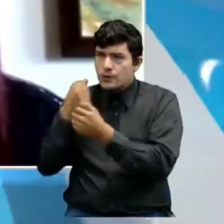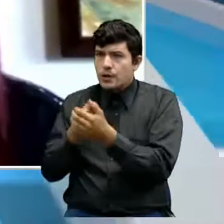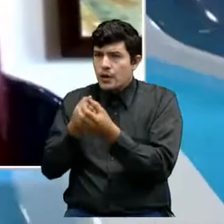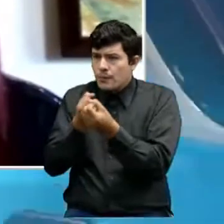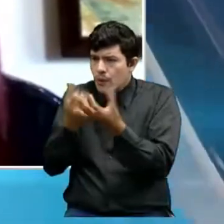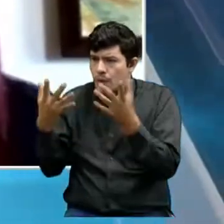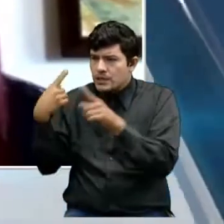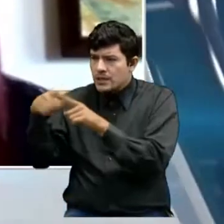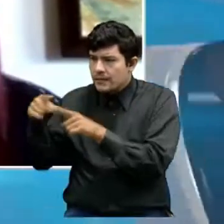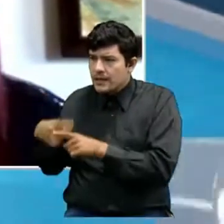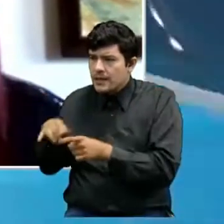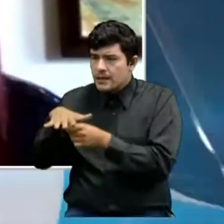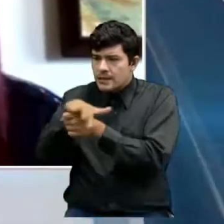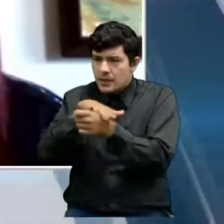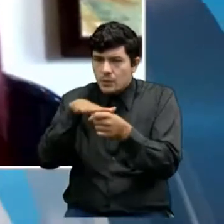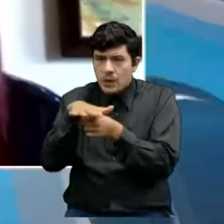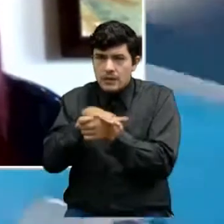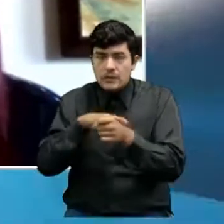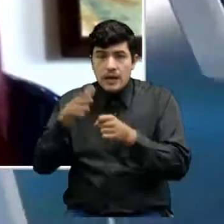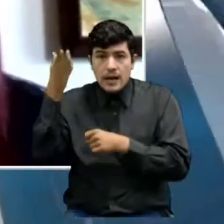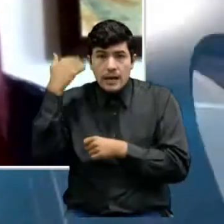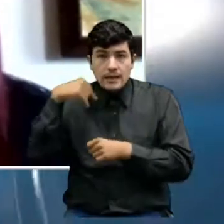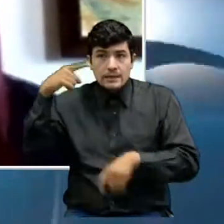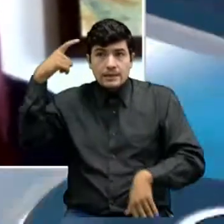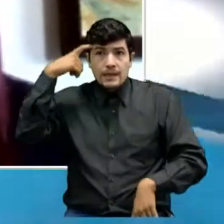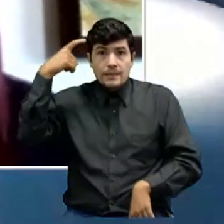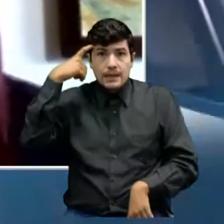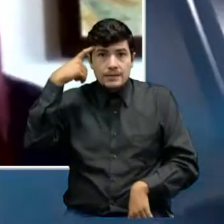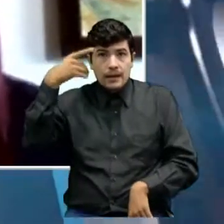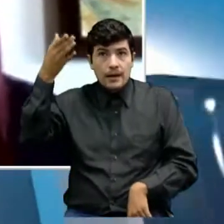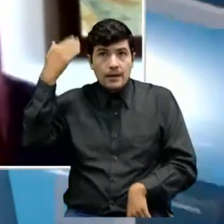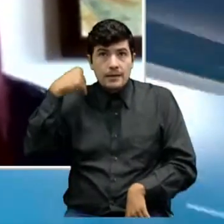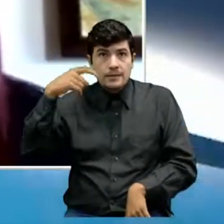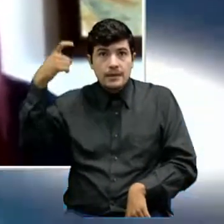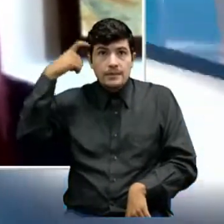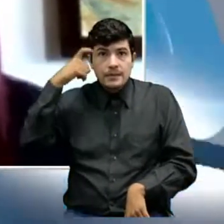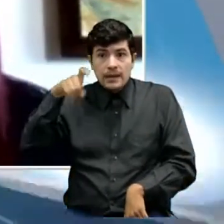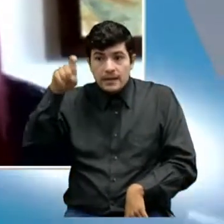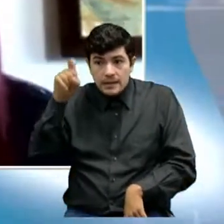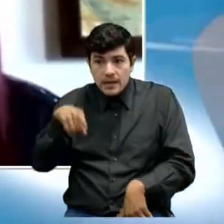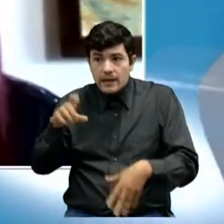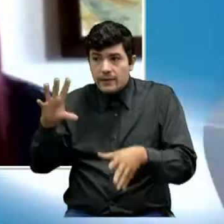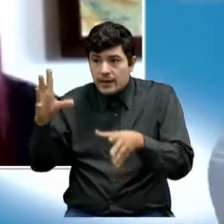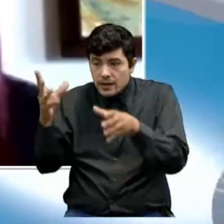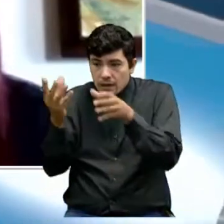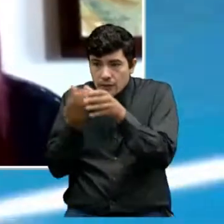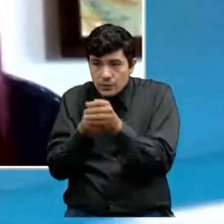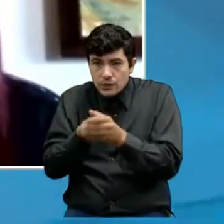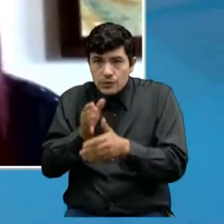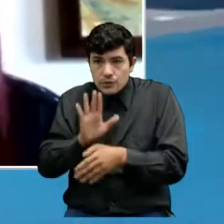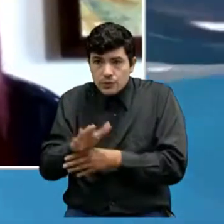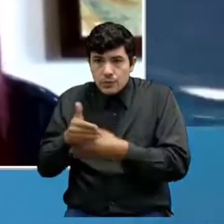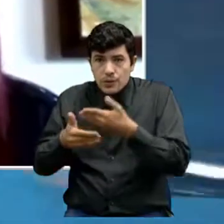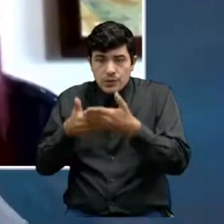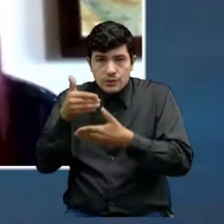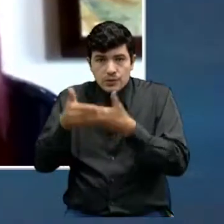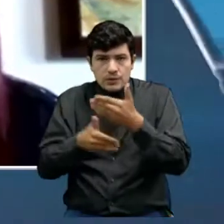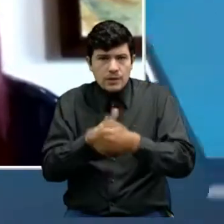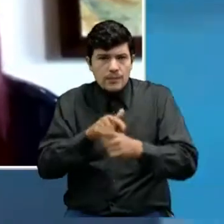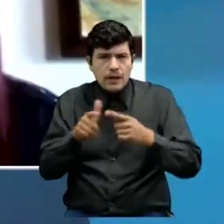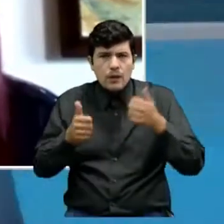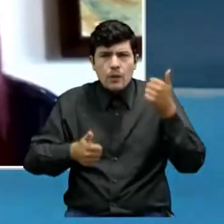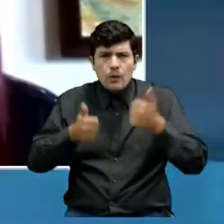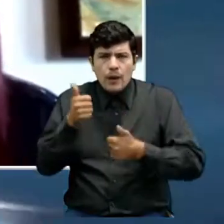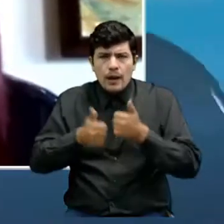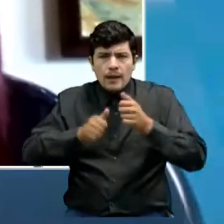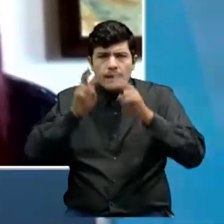hay muchas situaciones en las que se piensa colectivamente que debe ser incluida en esta liquidación. ¿Cuáles son